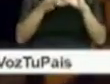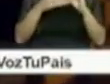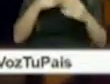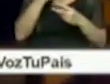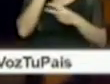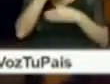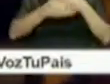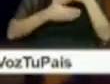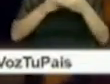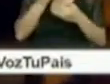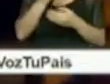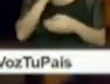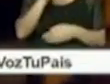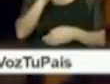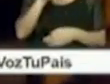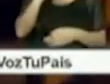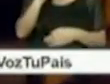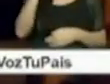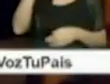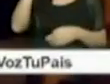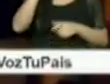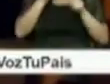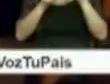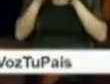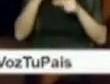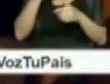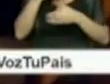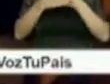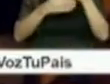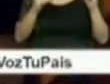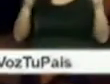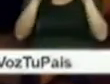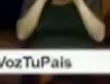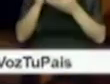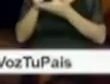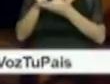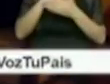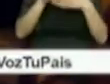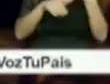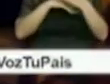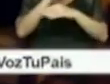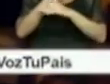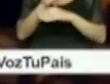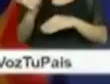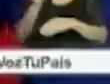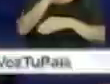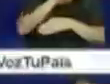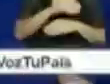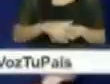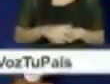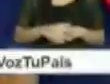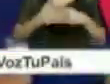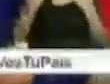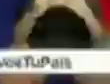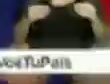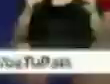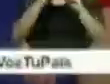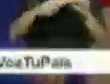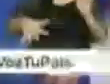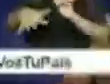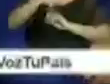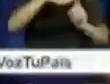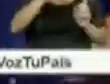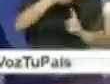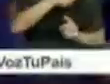los $150 millones y se constituye en la más grande recibida por Ecuador en toda su historia. En este contexto, el presidente